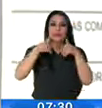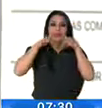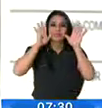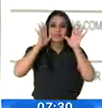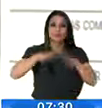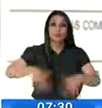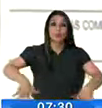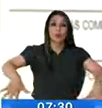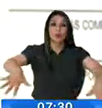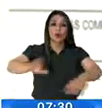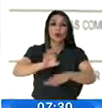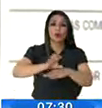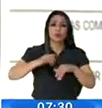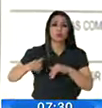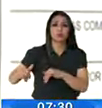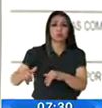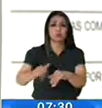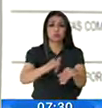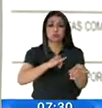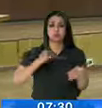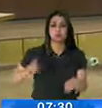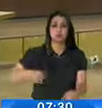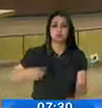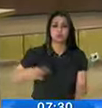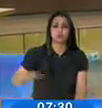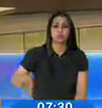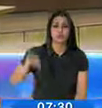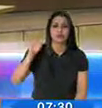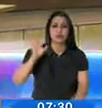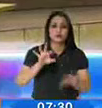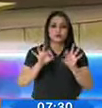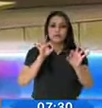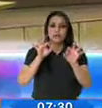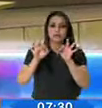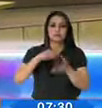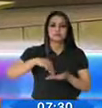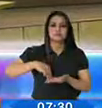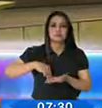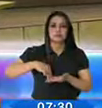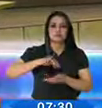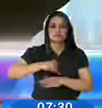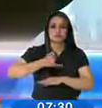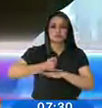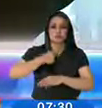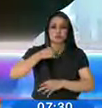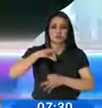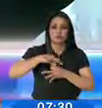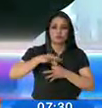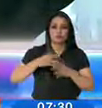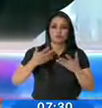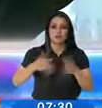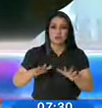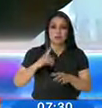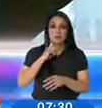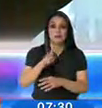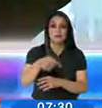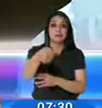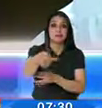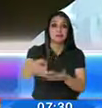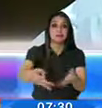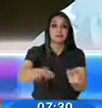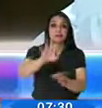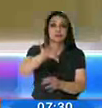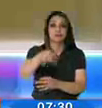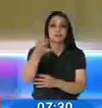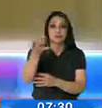en todo el país de manera simultánea el sorteo para seleccionar a los miembros de las juntas receptoras del voto para los comicios del